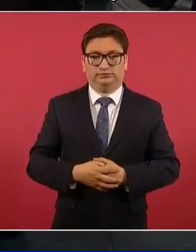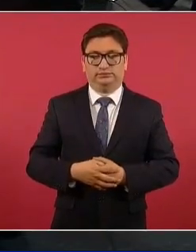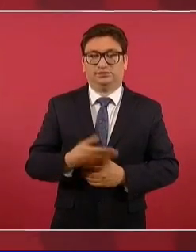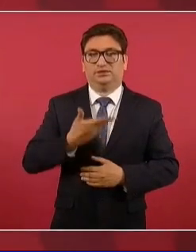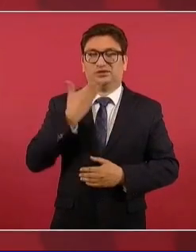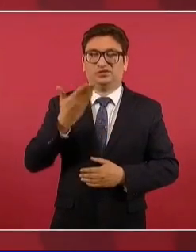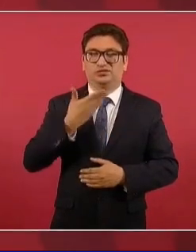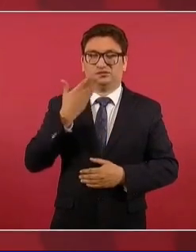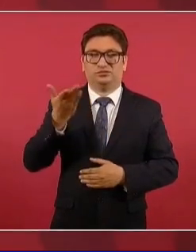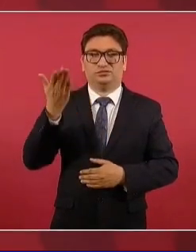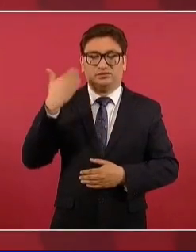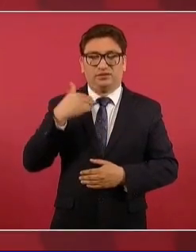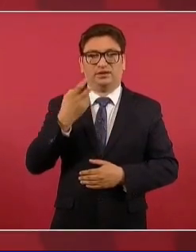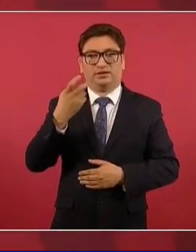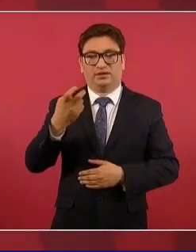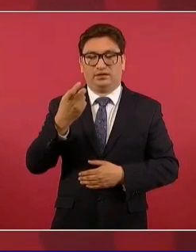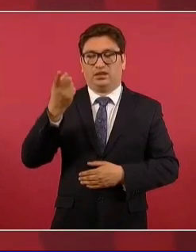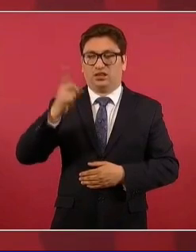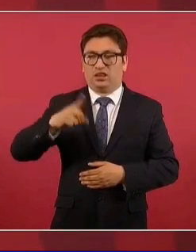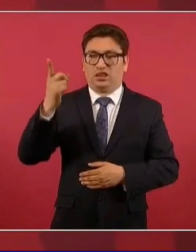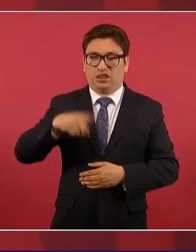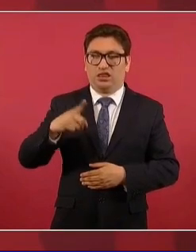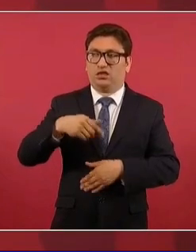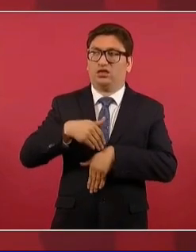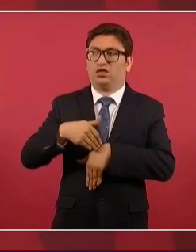La disciplina.